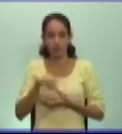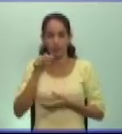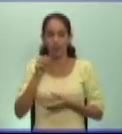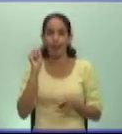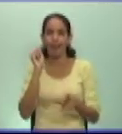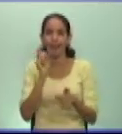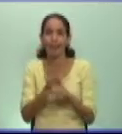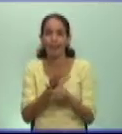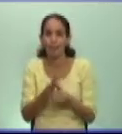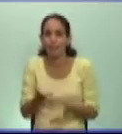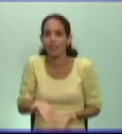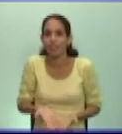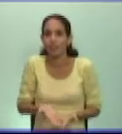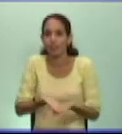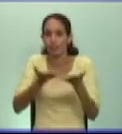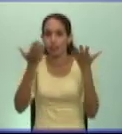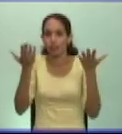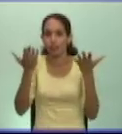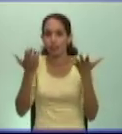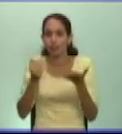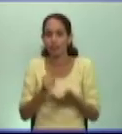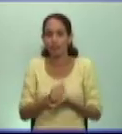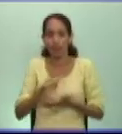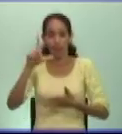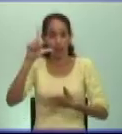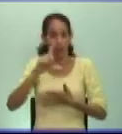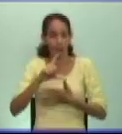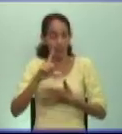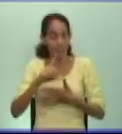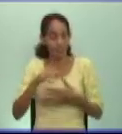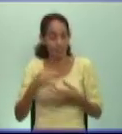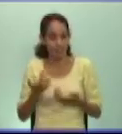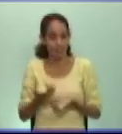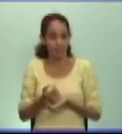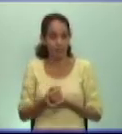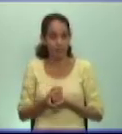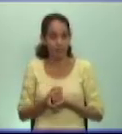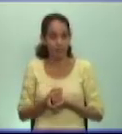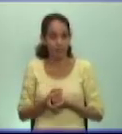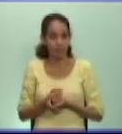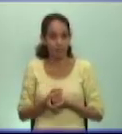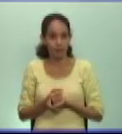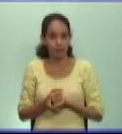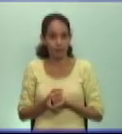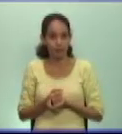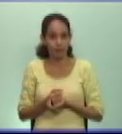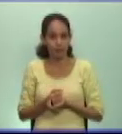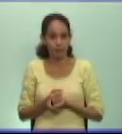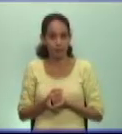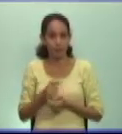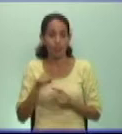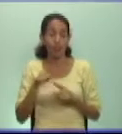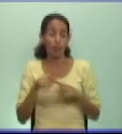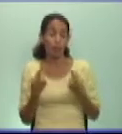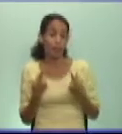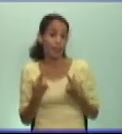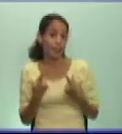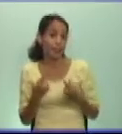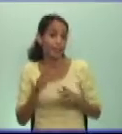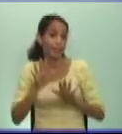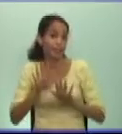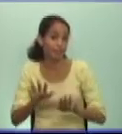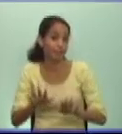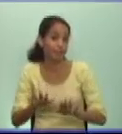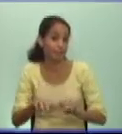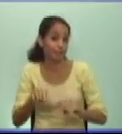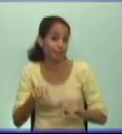económico latinoamericano y buscan una estrategia que lleva al desarrollo autónomo de América. Pero hay limitantes. ¿Cuál es la